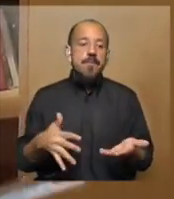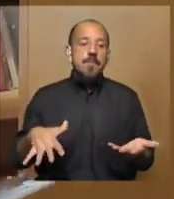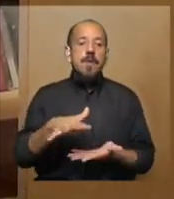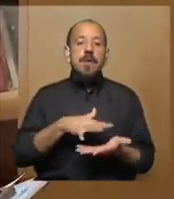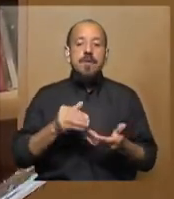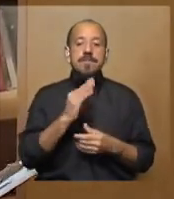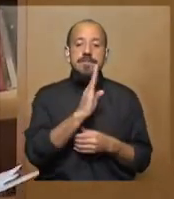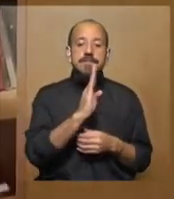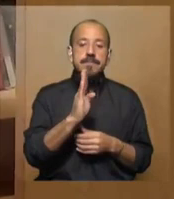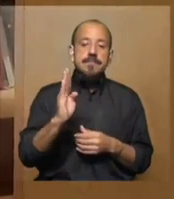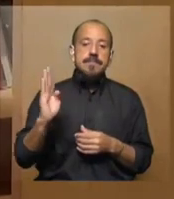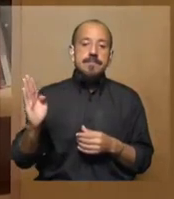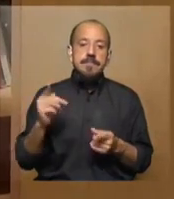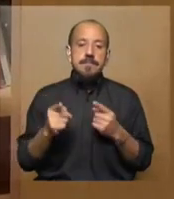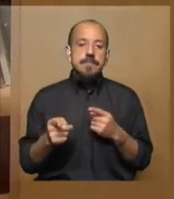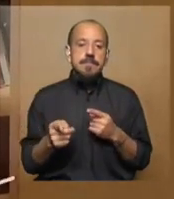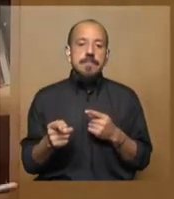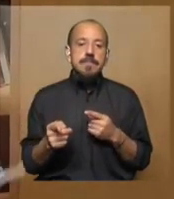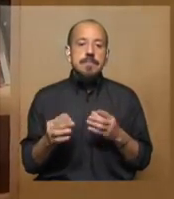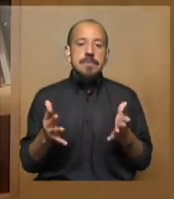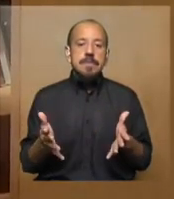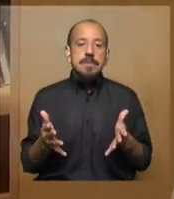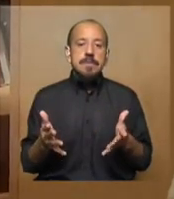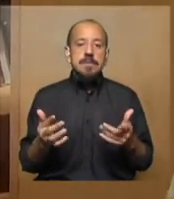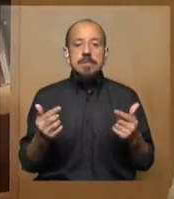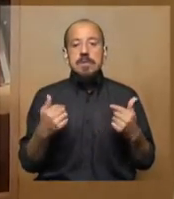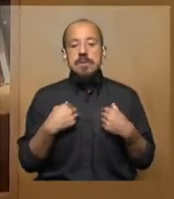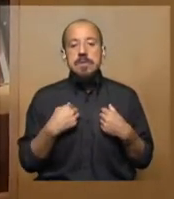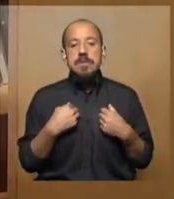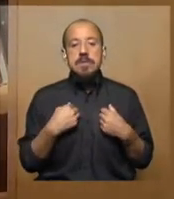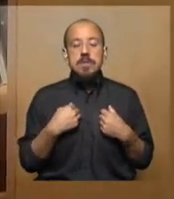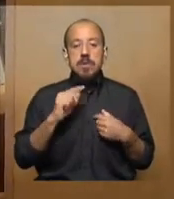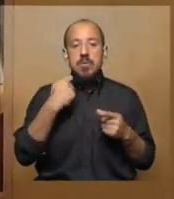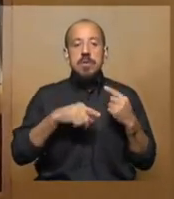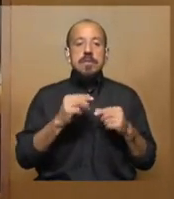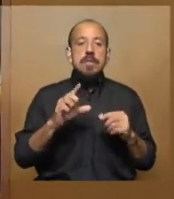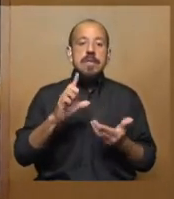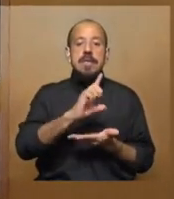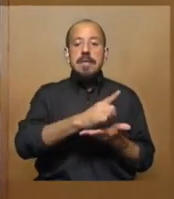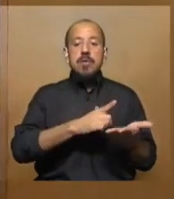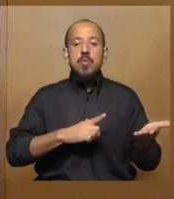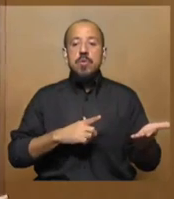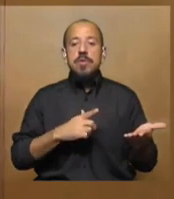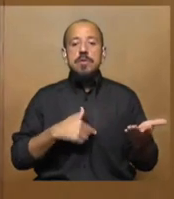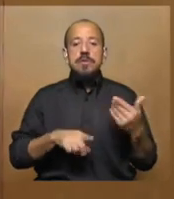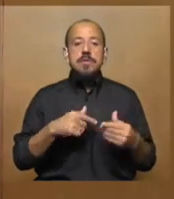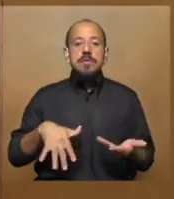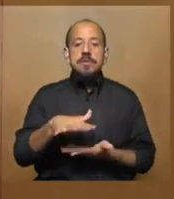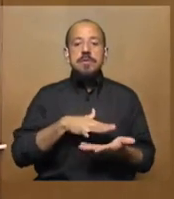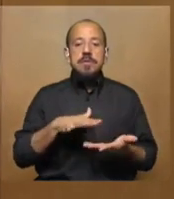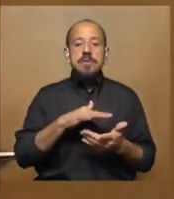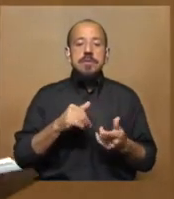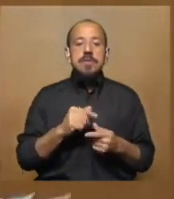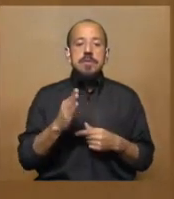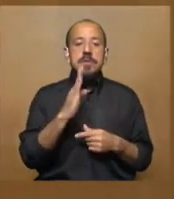porque las bibliotecas son un lugar hermoso al menos para los que somos amantes de la literatura de los libros estoy en una biblioteca barrial es una biblioteca